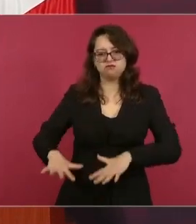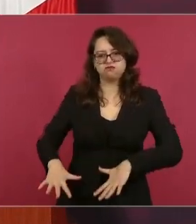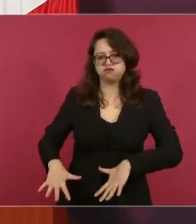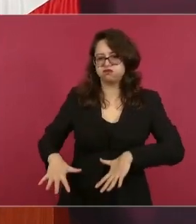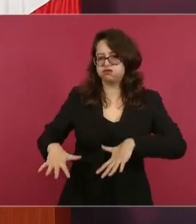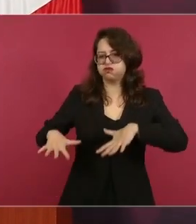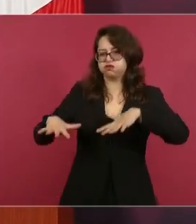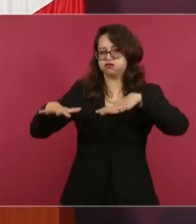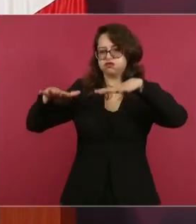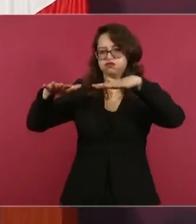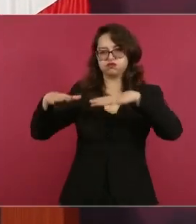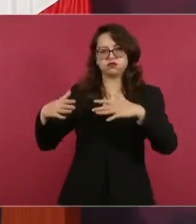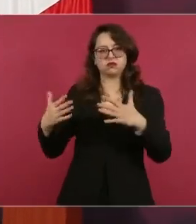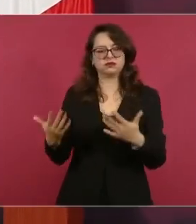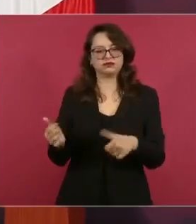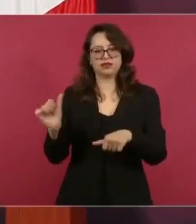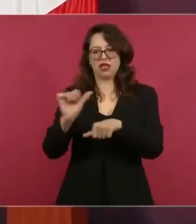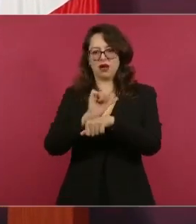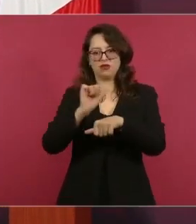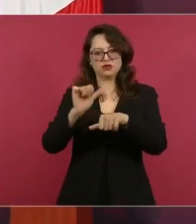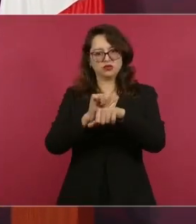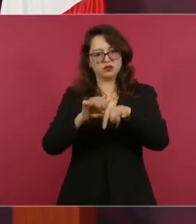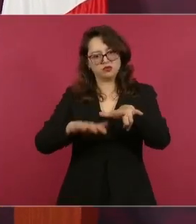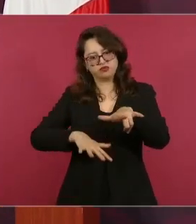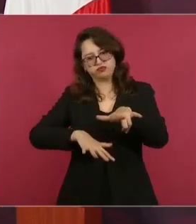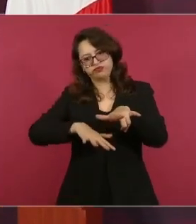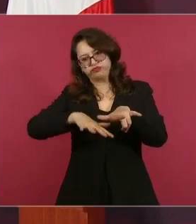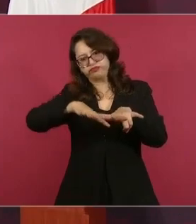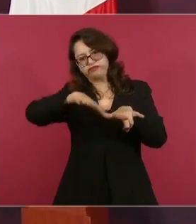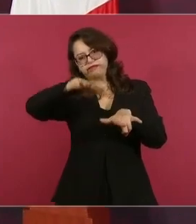afectados por la caída de los árboles,